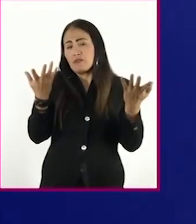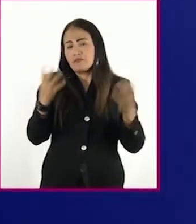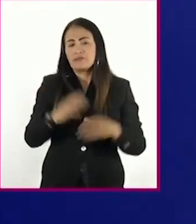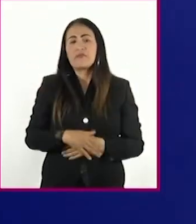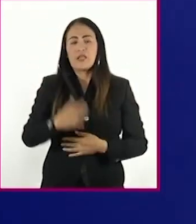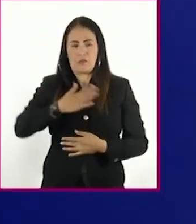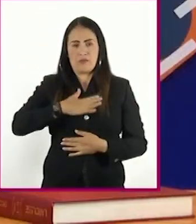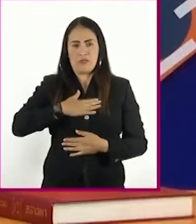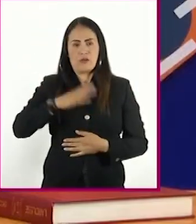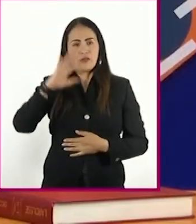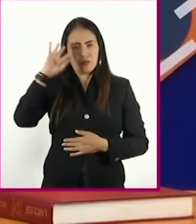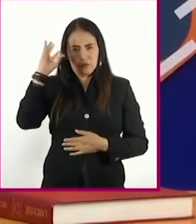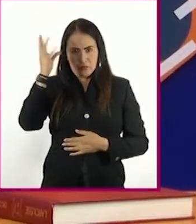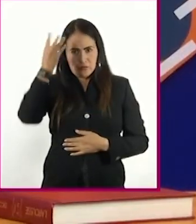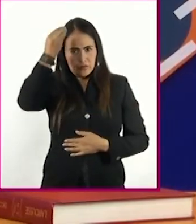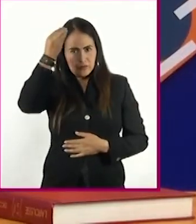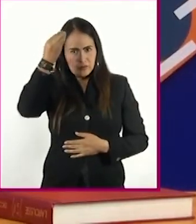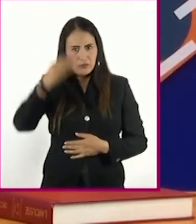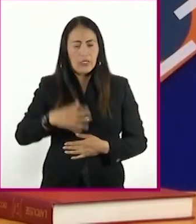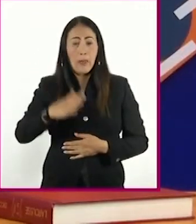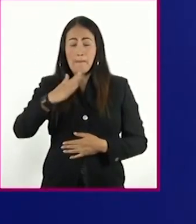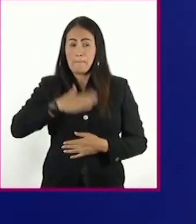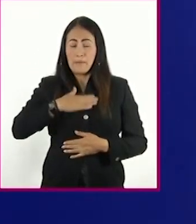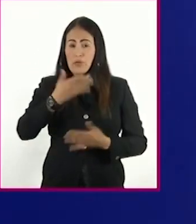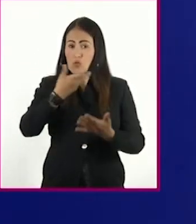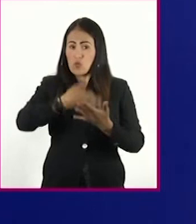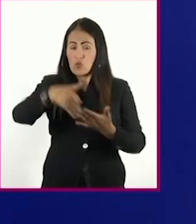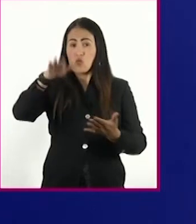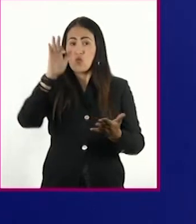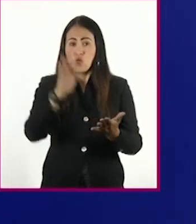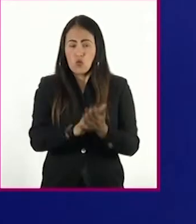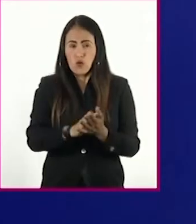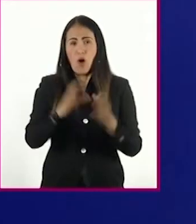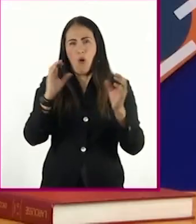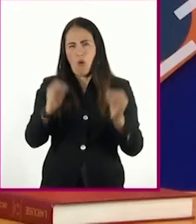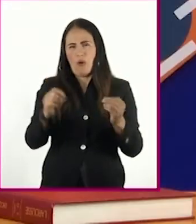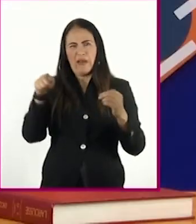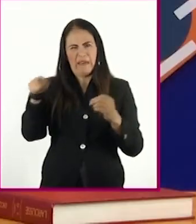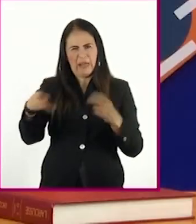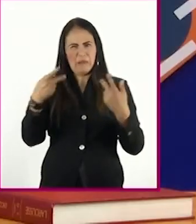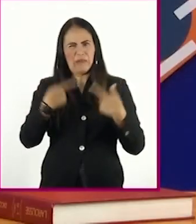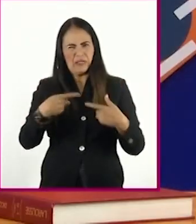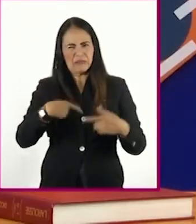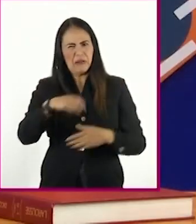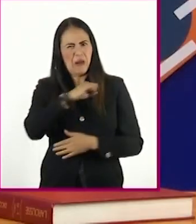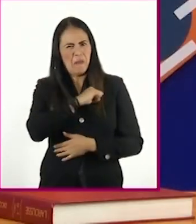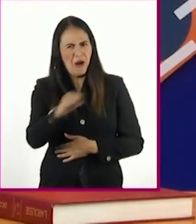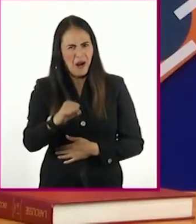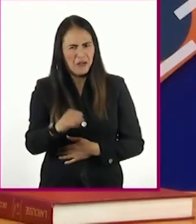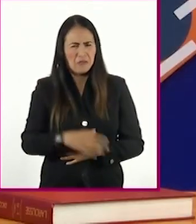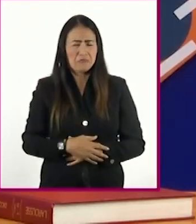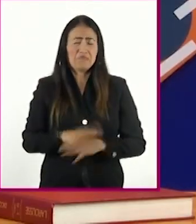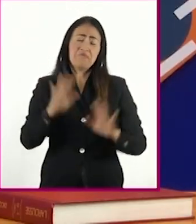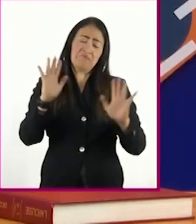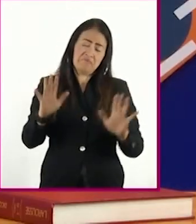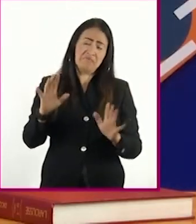La tecnología, ni héroe ni villano. ¿Qué te parece? Me parece que habrá que